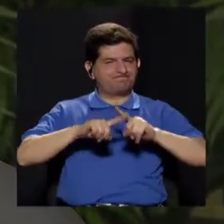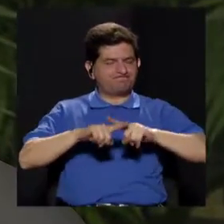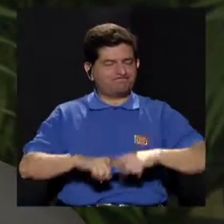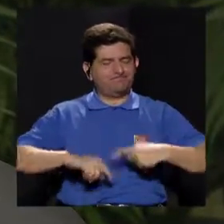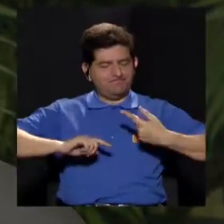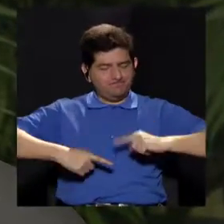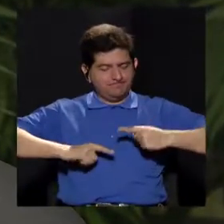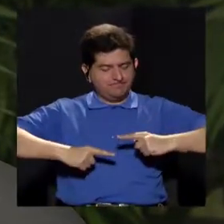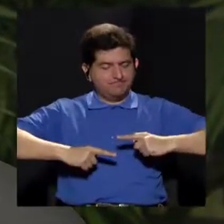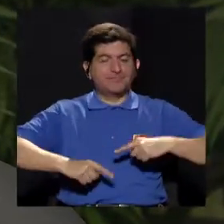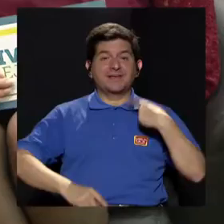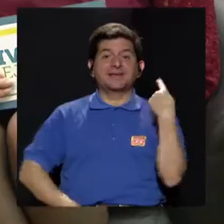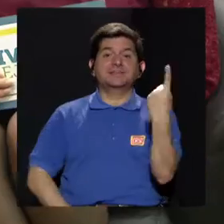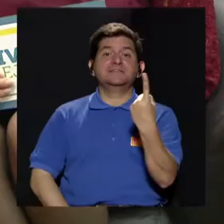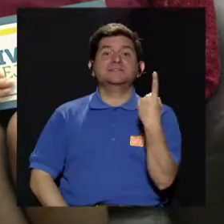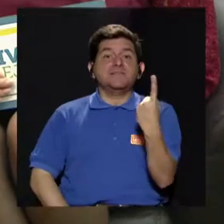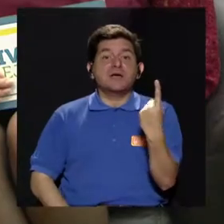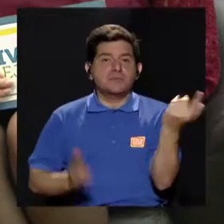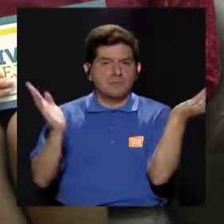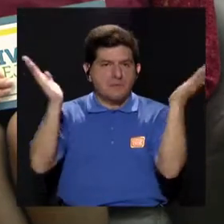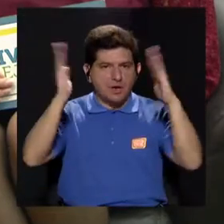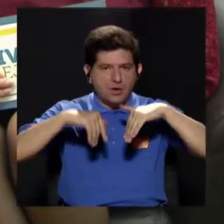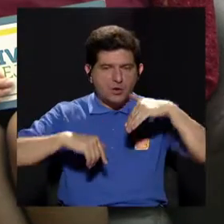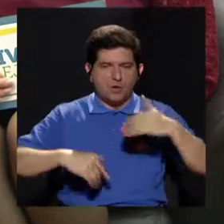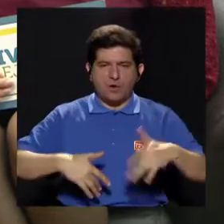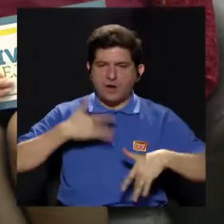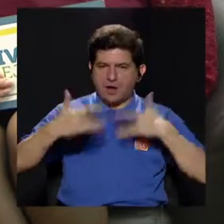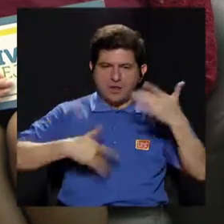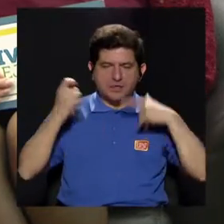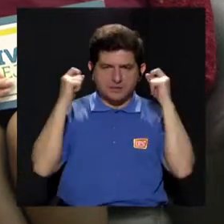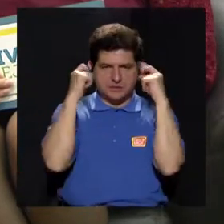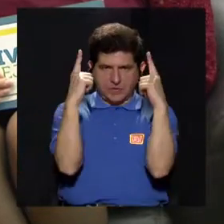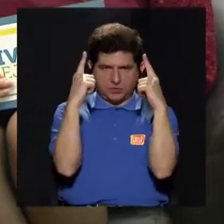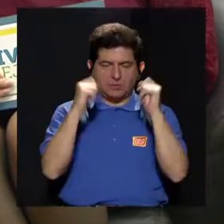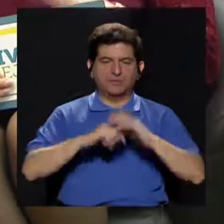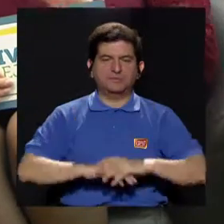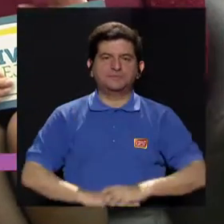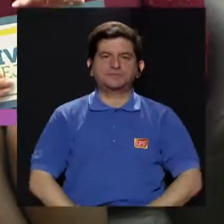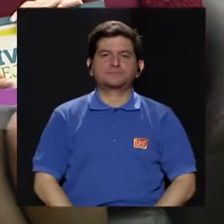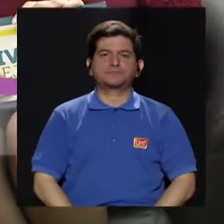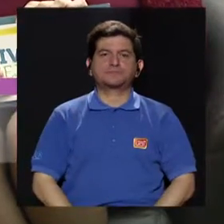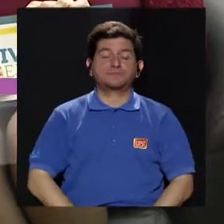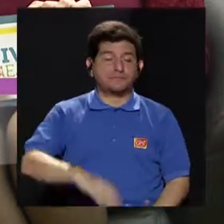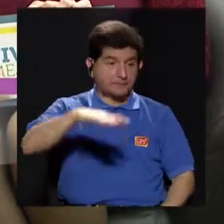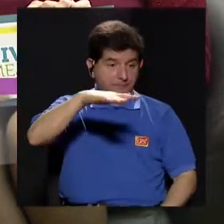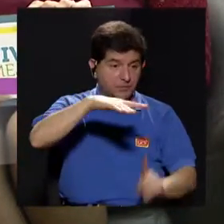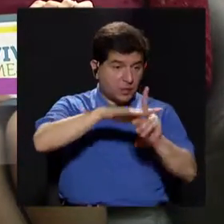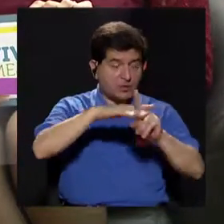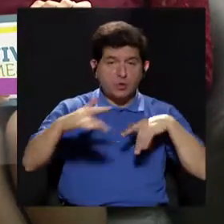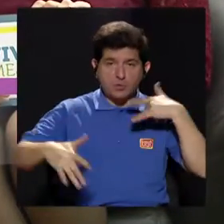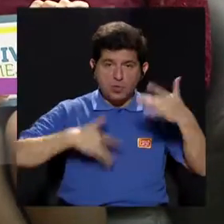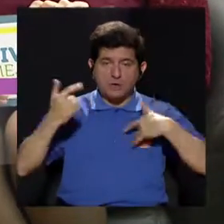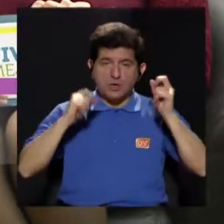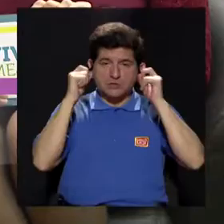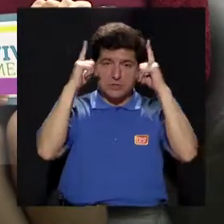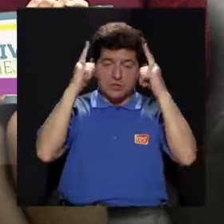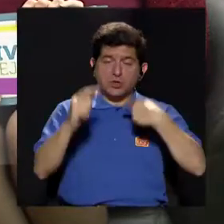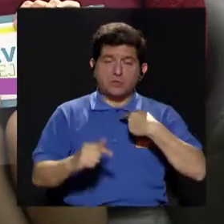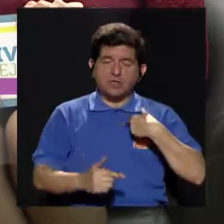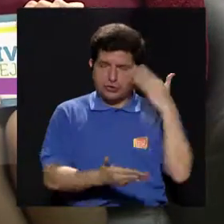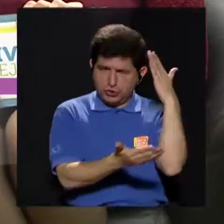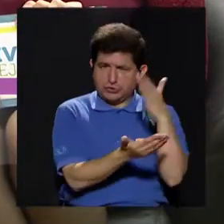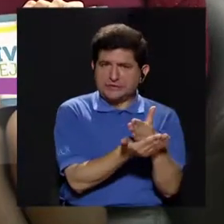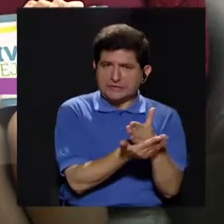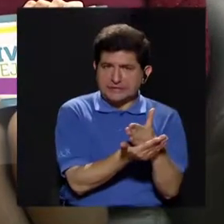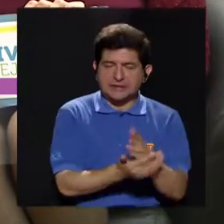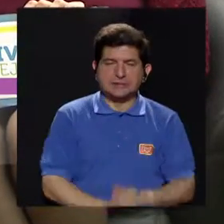condicione quejas de dolor, siempre y cuando no haya síntomas de alarma. Ahora bien, cuando aparecen estos síntomas de alarma, doctora, yo me